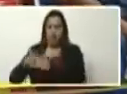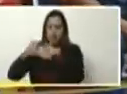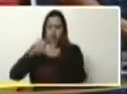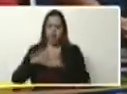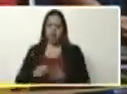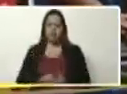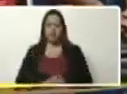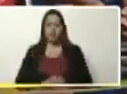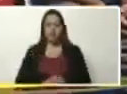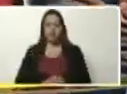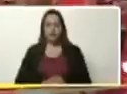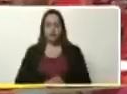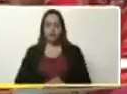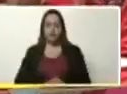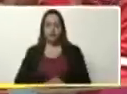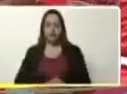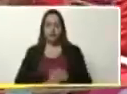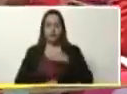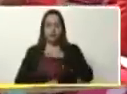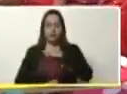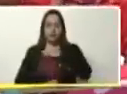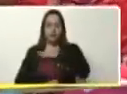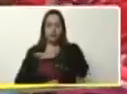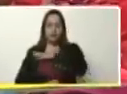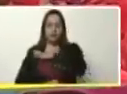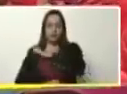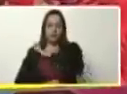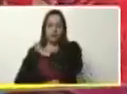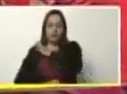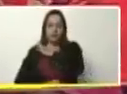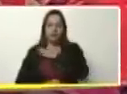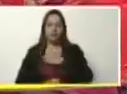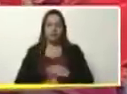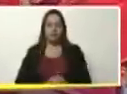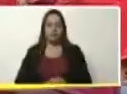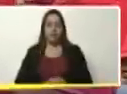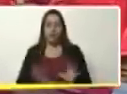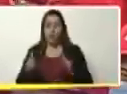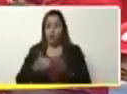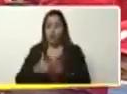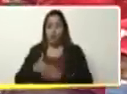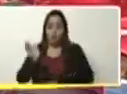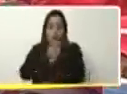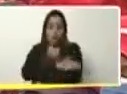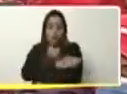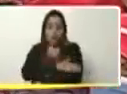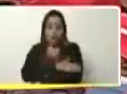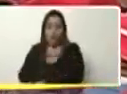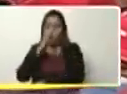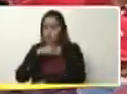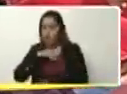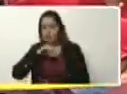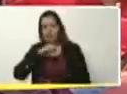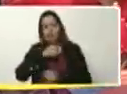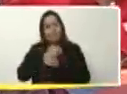norteamericano. Y de una derecha apátrida, que está ahí, son los mismos.